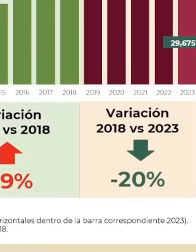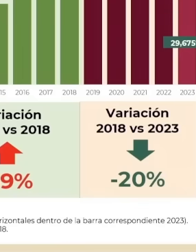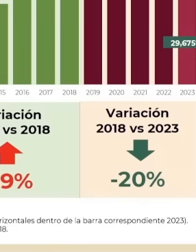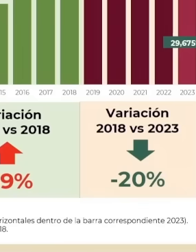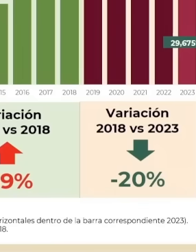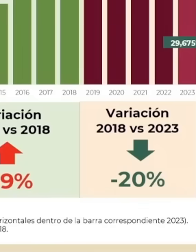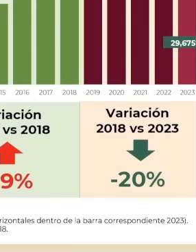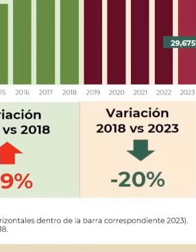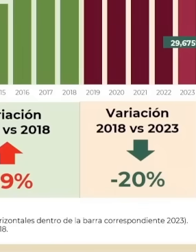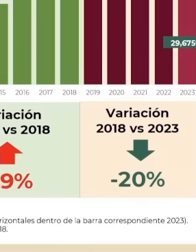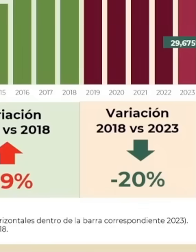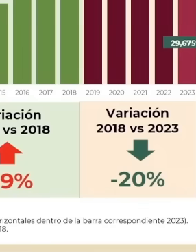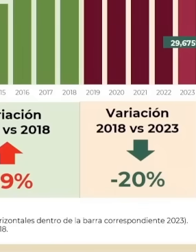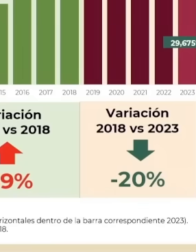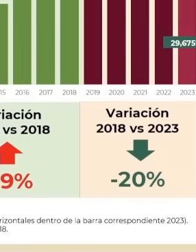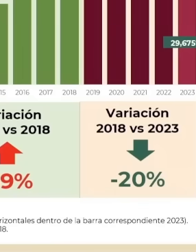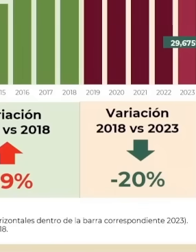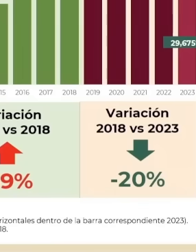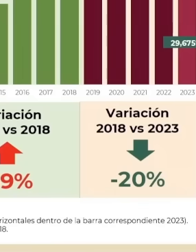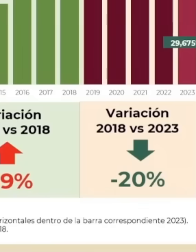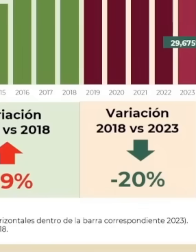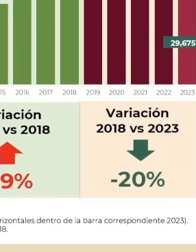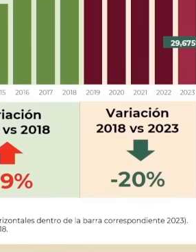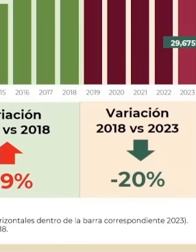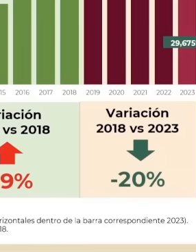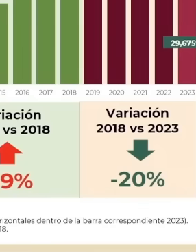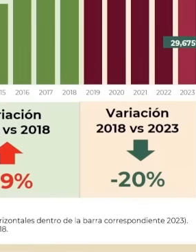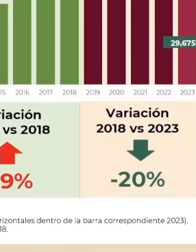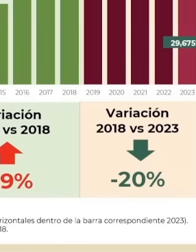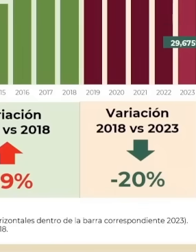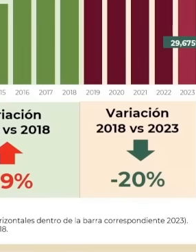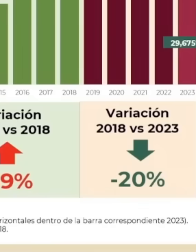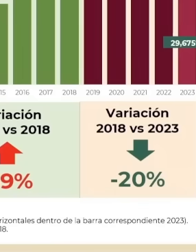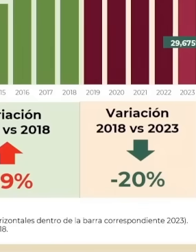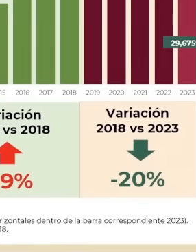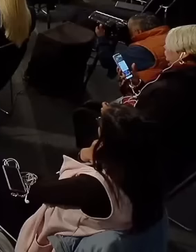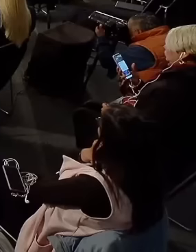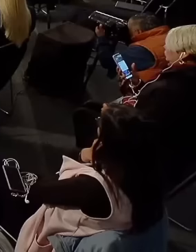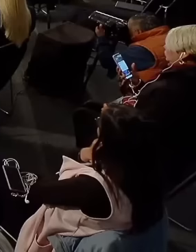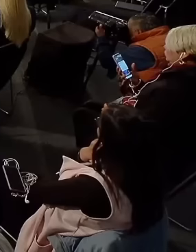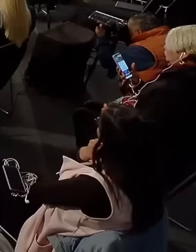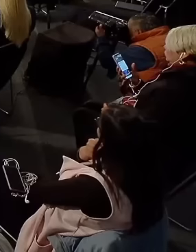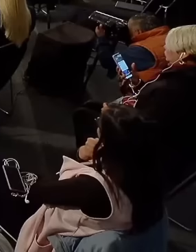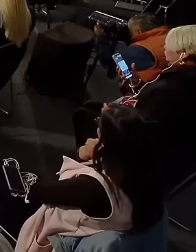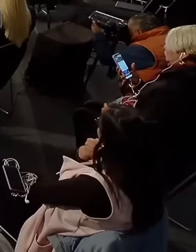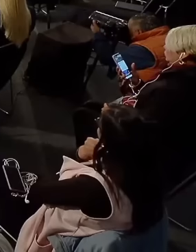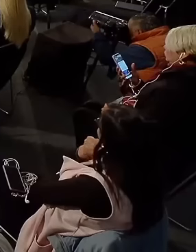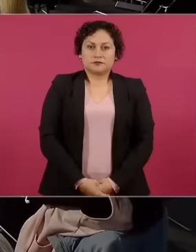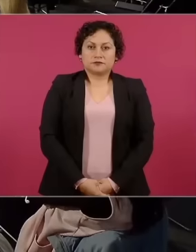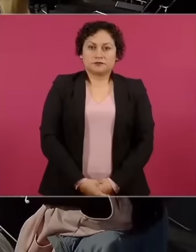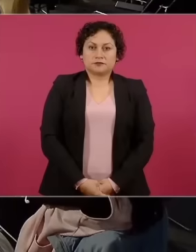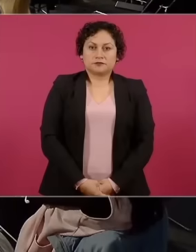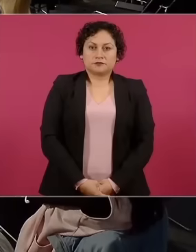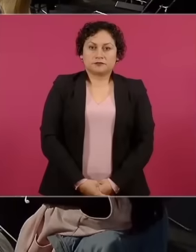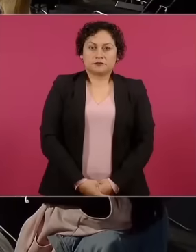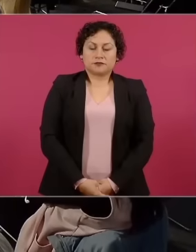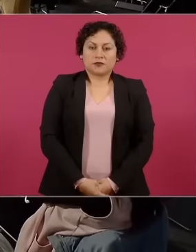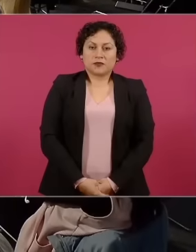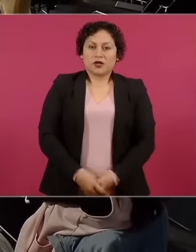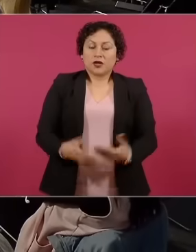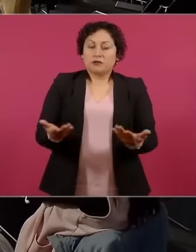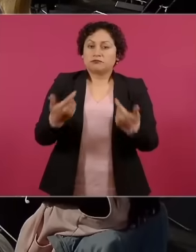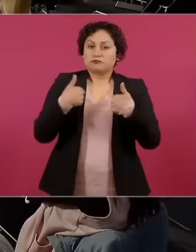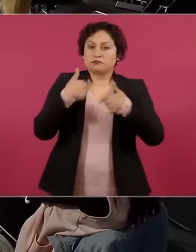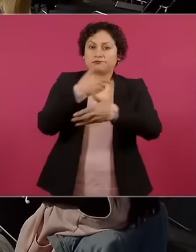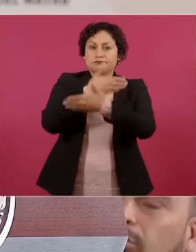no sé si has hecho un trabajo de investigación a fondo y lo has difundido, de